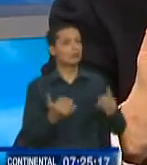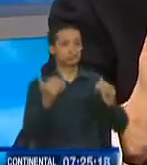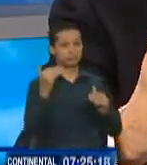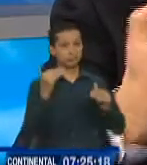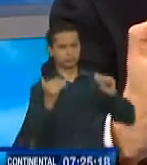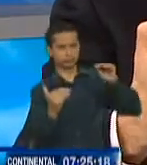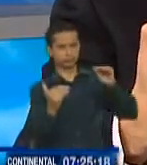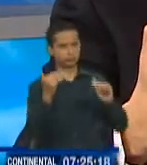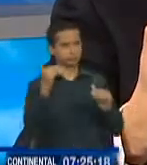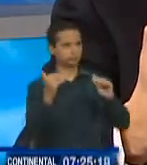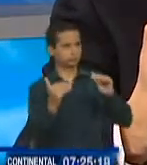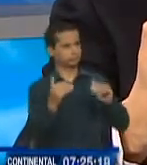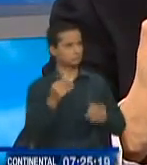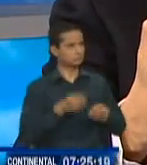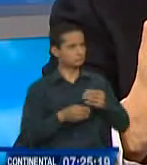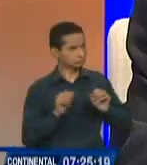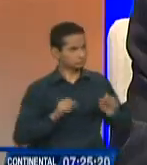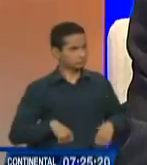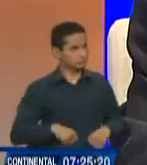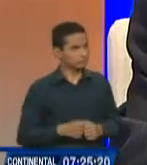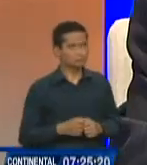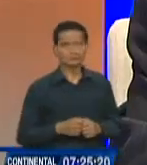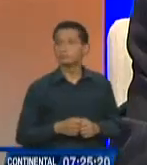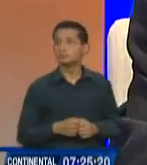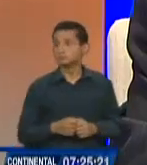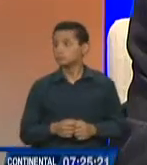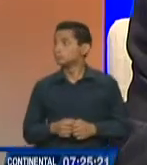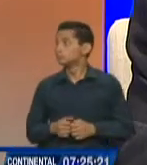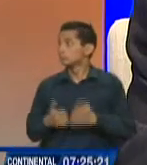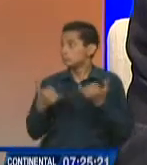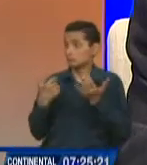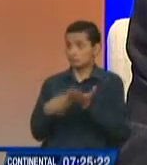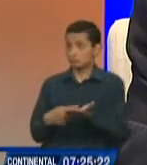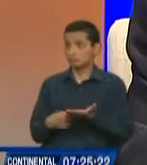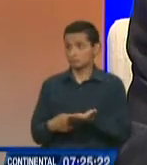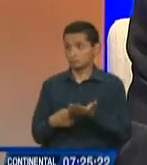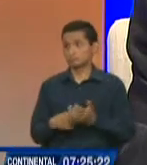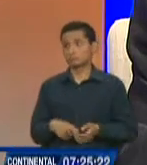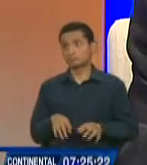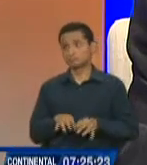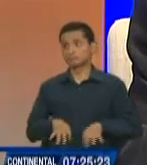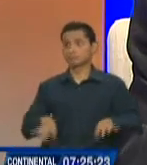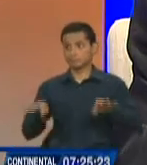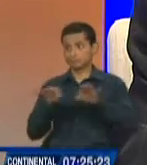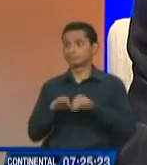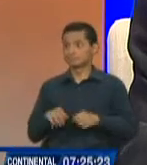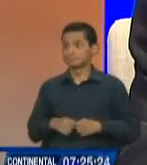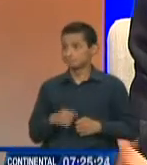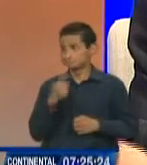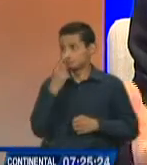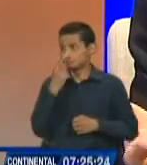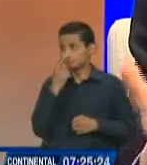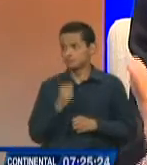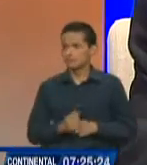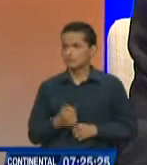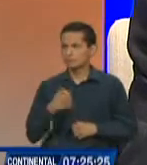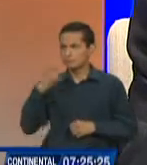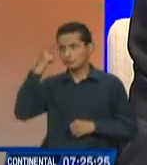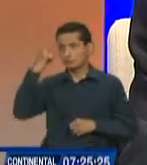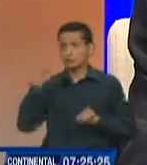competitiva al Mercosur? Ese ha sido un debate y es un debate interesante. Nosotros creemos, por supuesto, que los mercados de Mercosur,